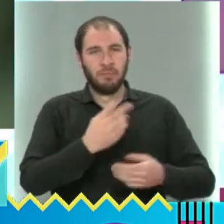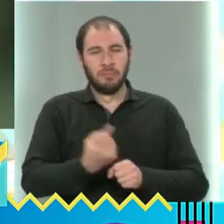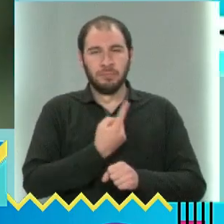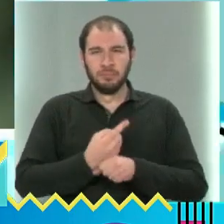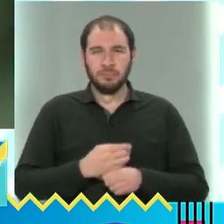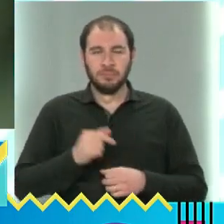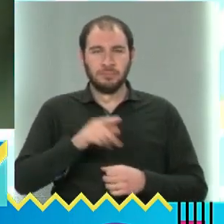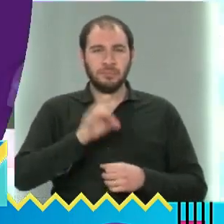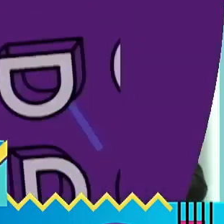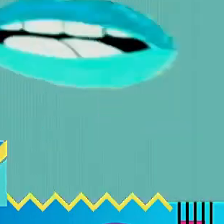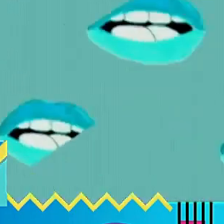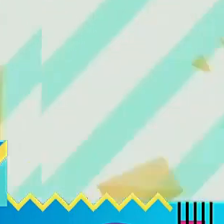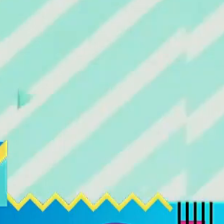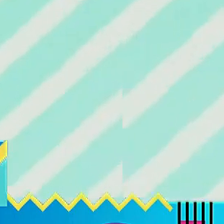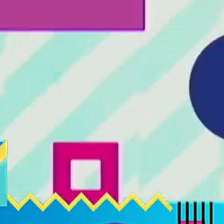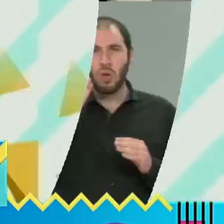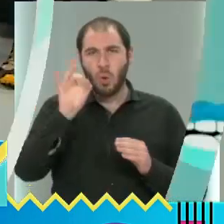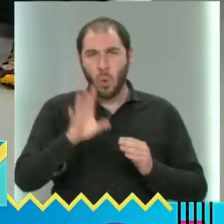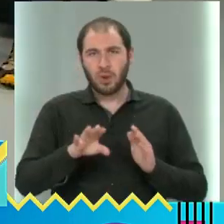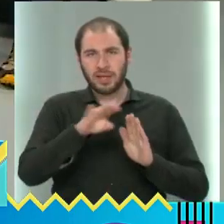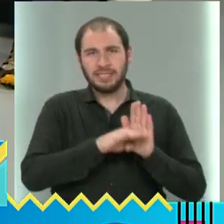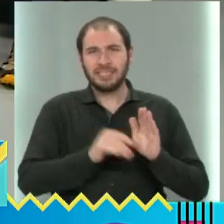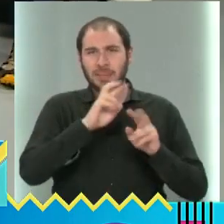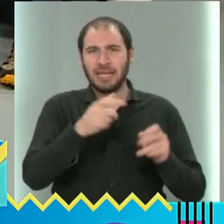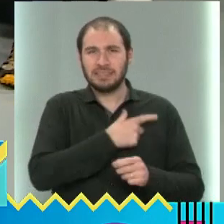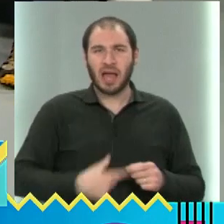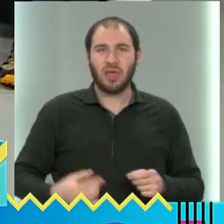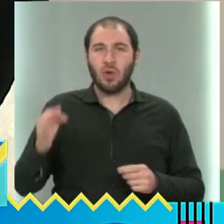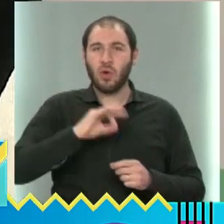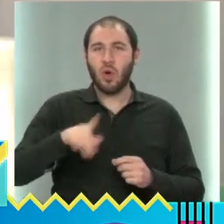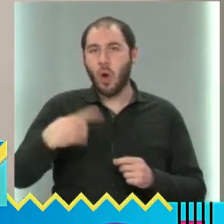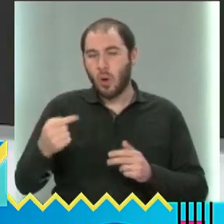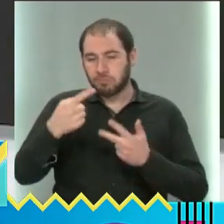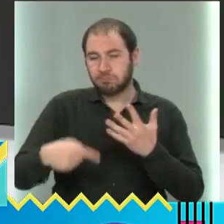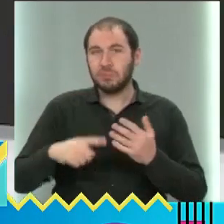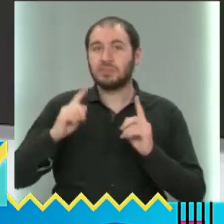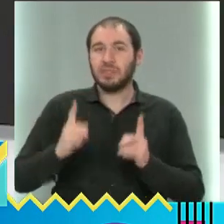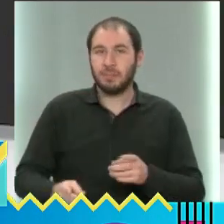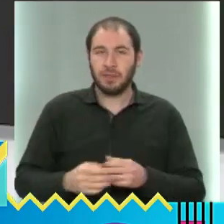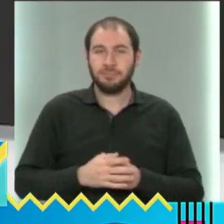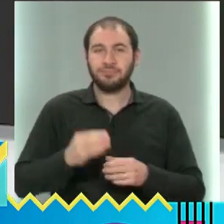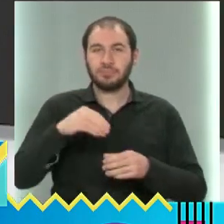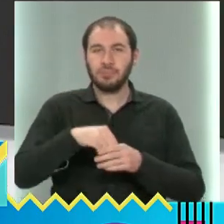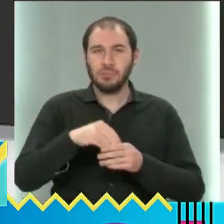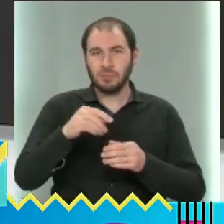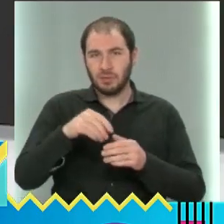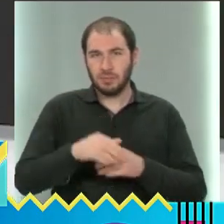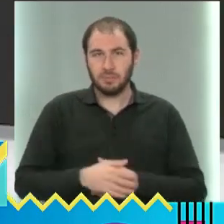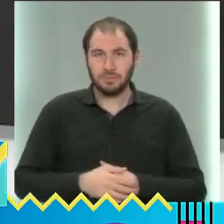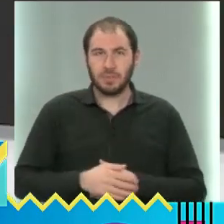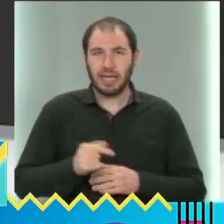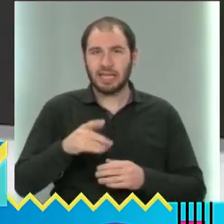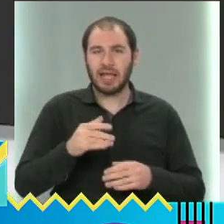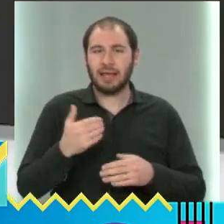¿esa es la única variable en cuanto al Estado o tienen que haber otras variables presentes en esto de